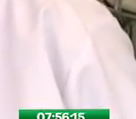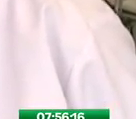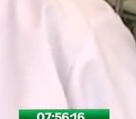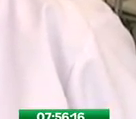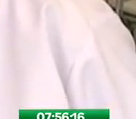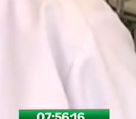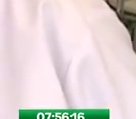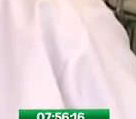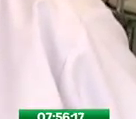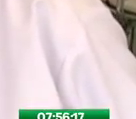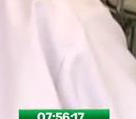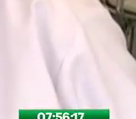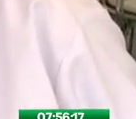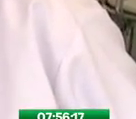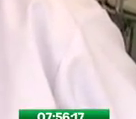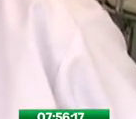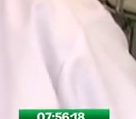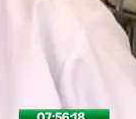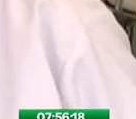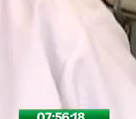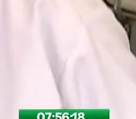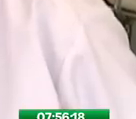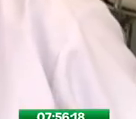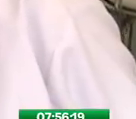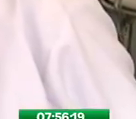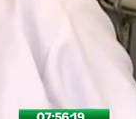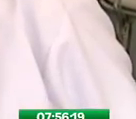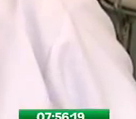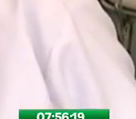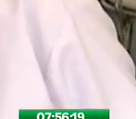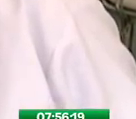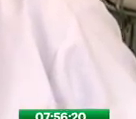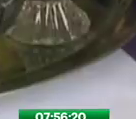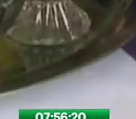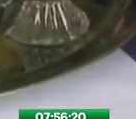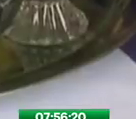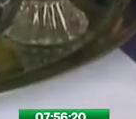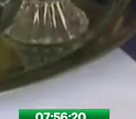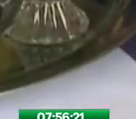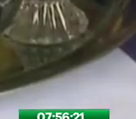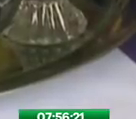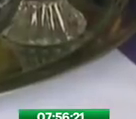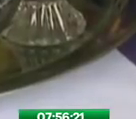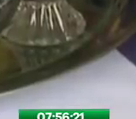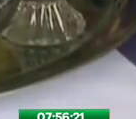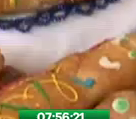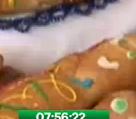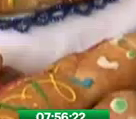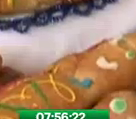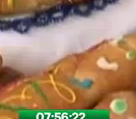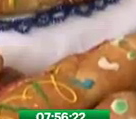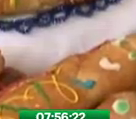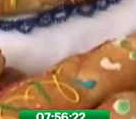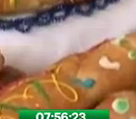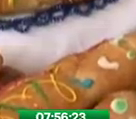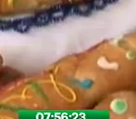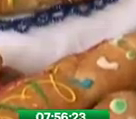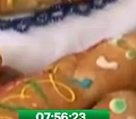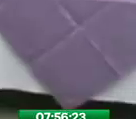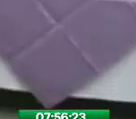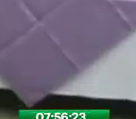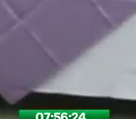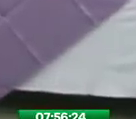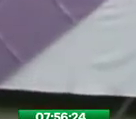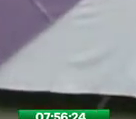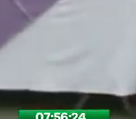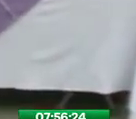enamoren de las guaguas de pan, para que no se pierda la tradición. En esta edición, 14 mercados llegaron a la final.